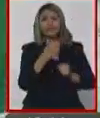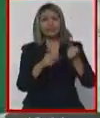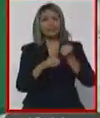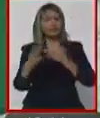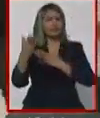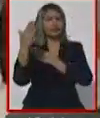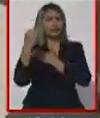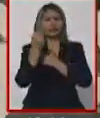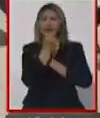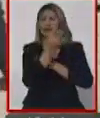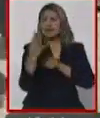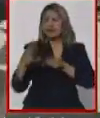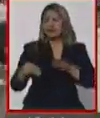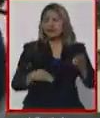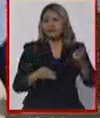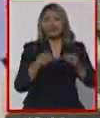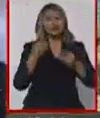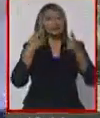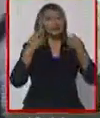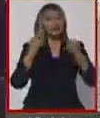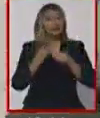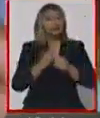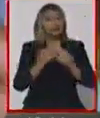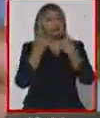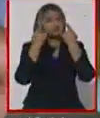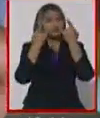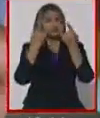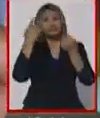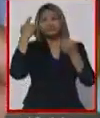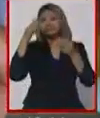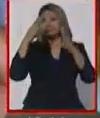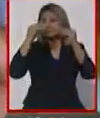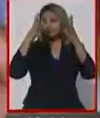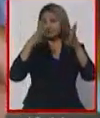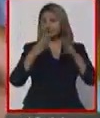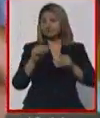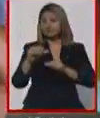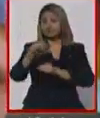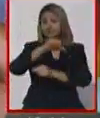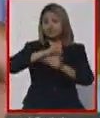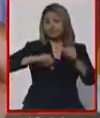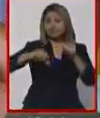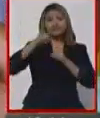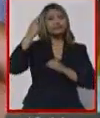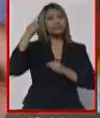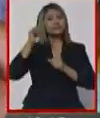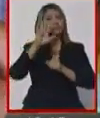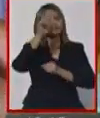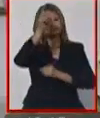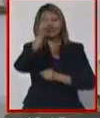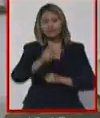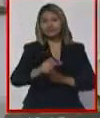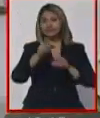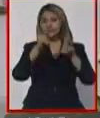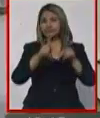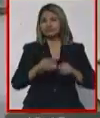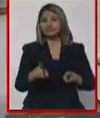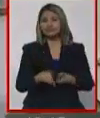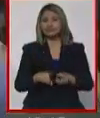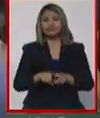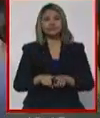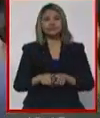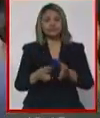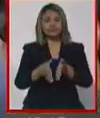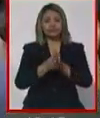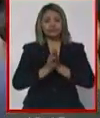Santa Cruz, que de alguna manera tratan de atraer la atención de maestros de la comunidad hacia su persona. Con relación